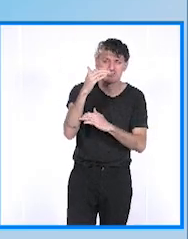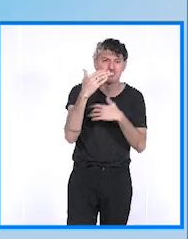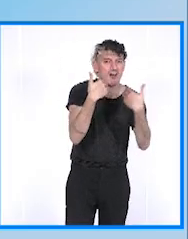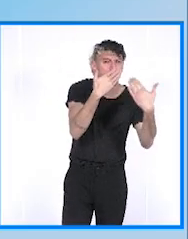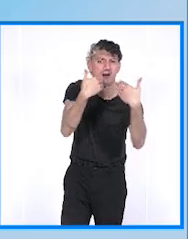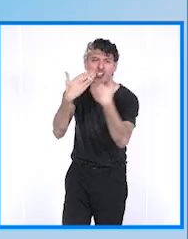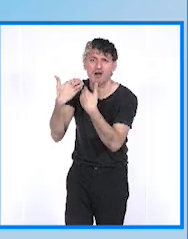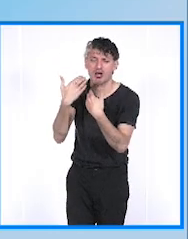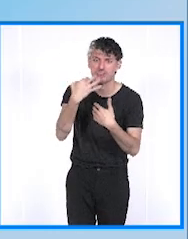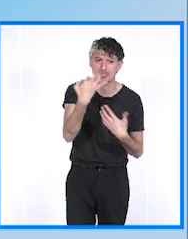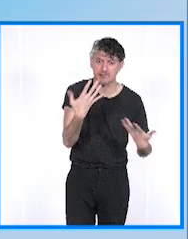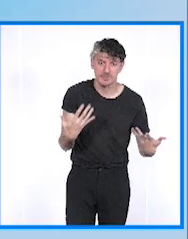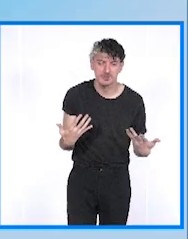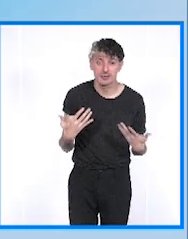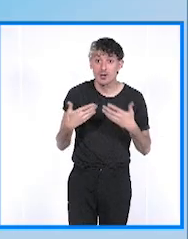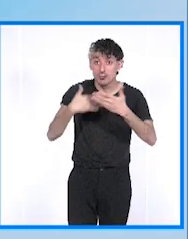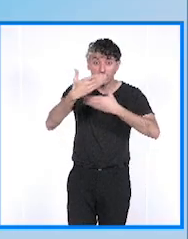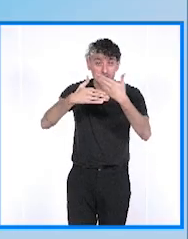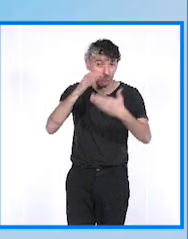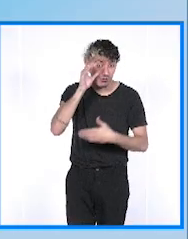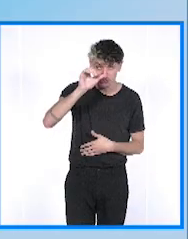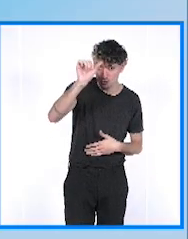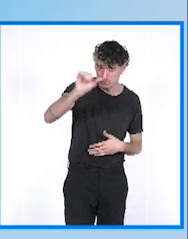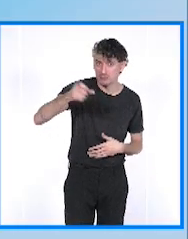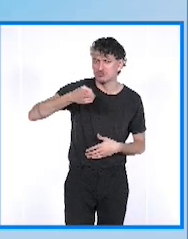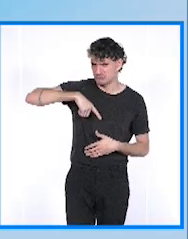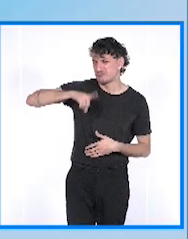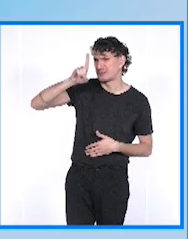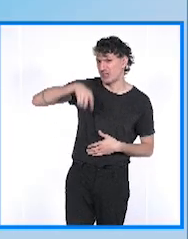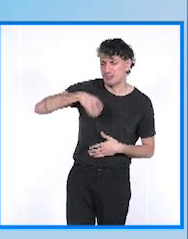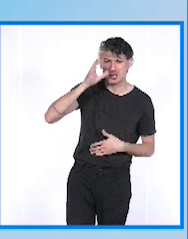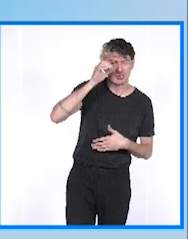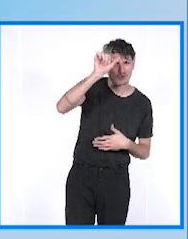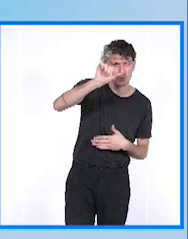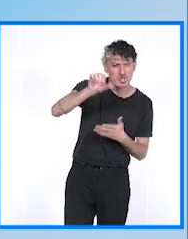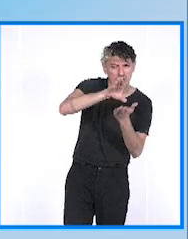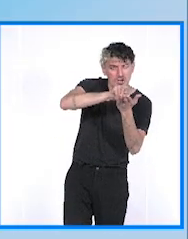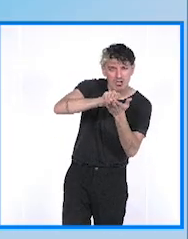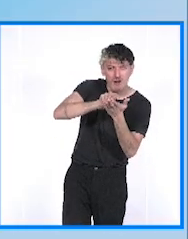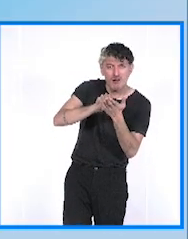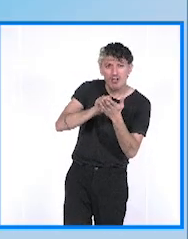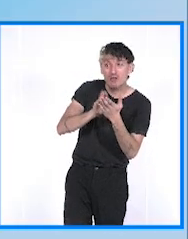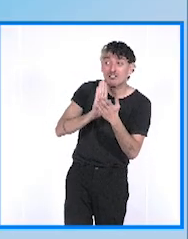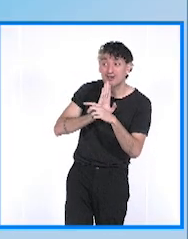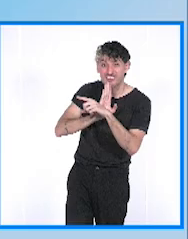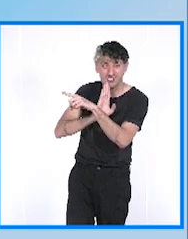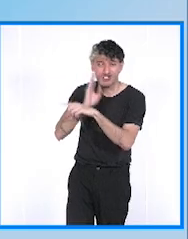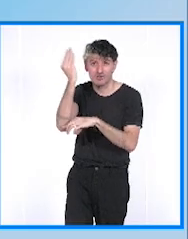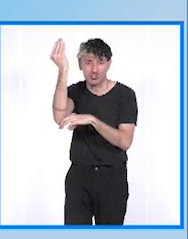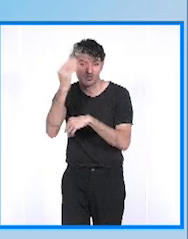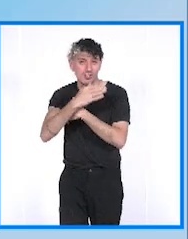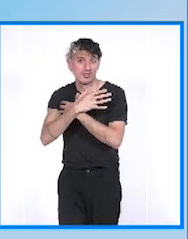comunidades o sea de alguna manera ese proceso de escucha que nosotros también hemos hecho el el conector o conectora comunitaria en la orotava en